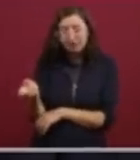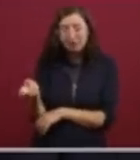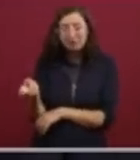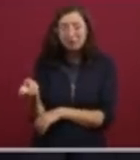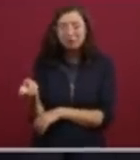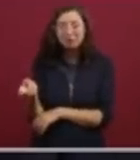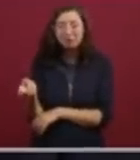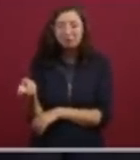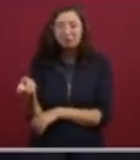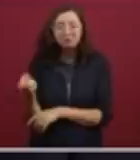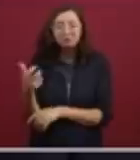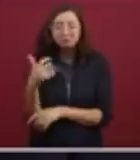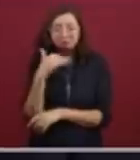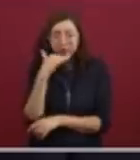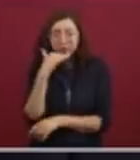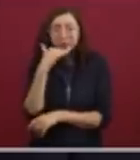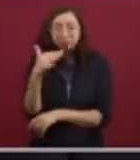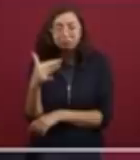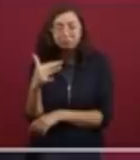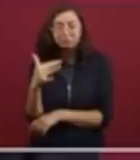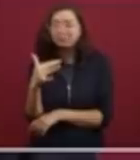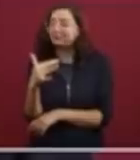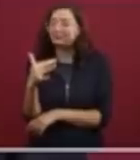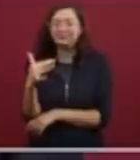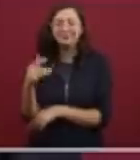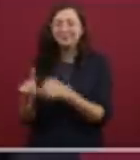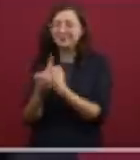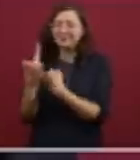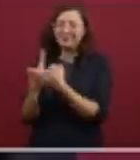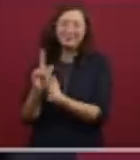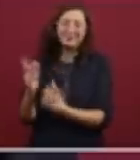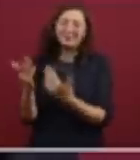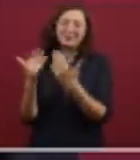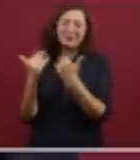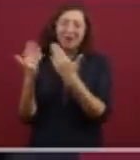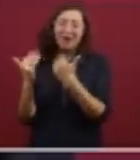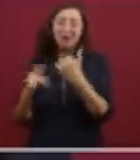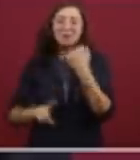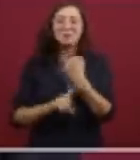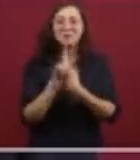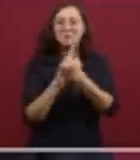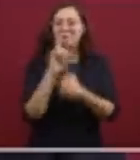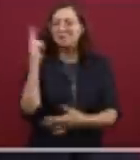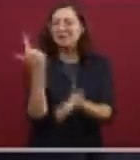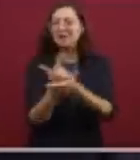por su consumo. No, el problema está arriba. Entonces,